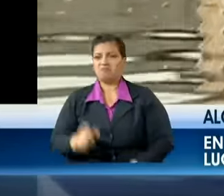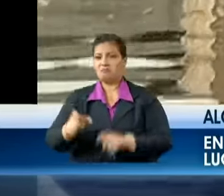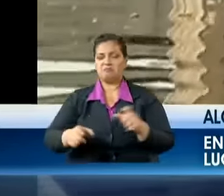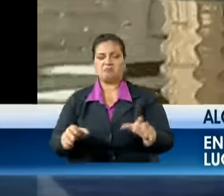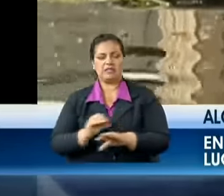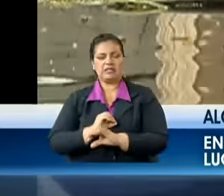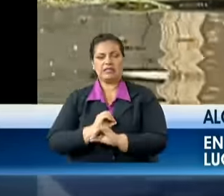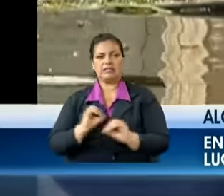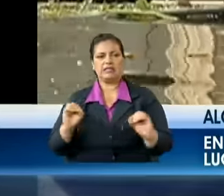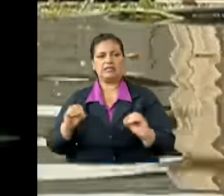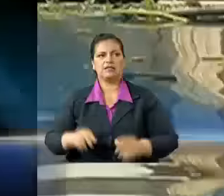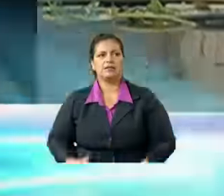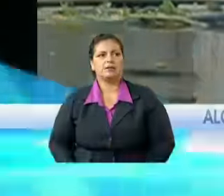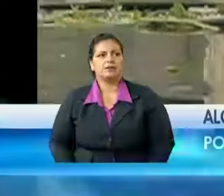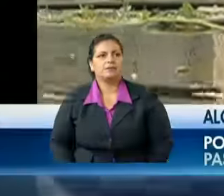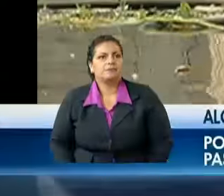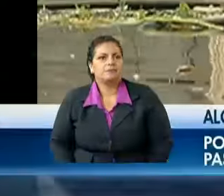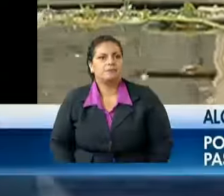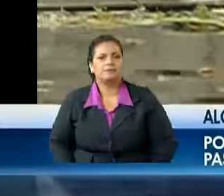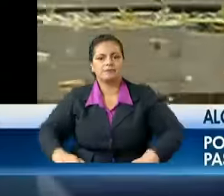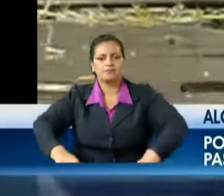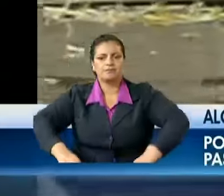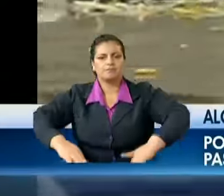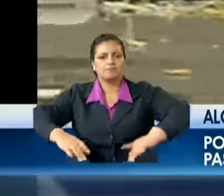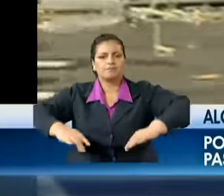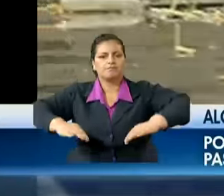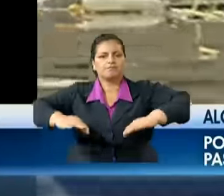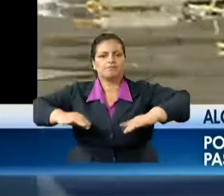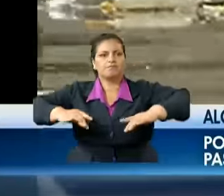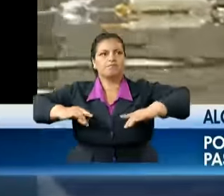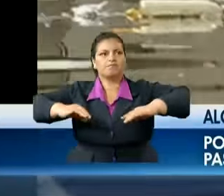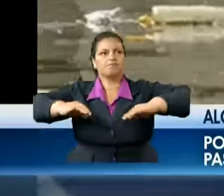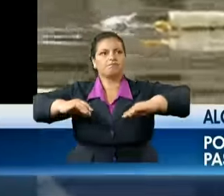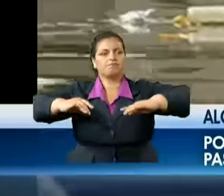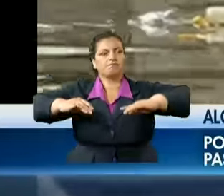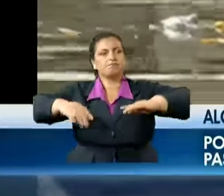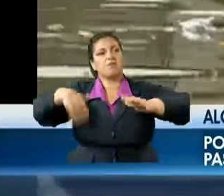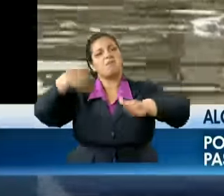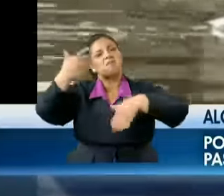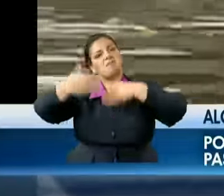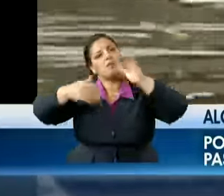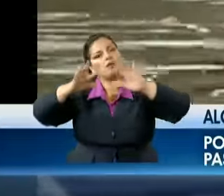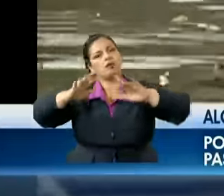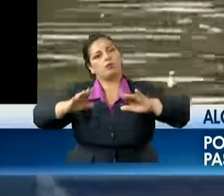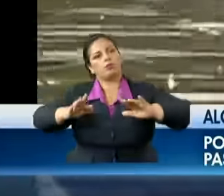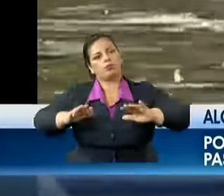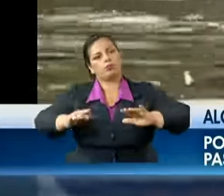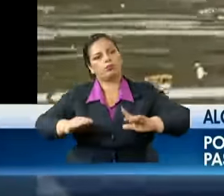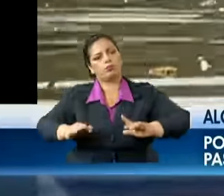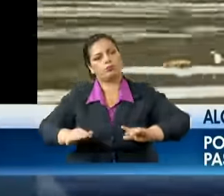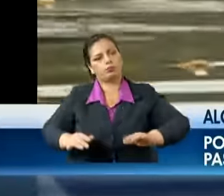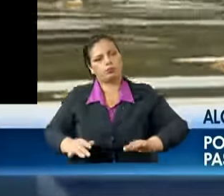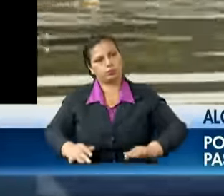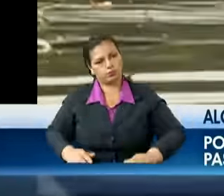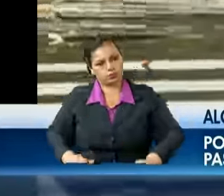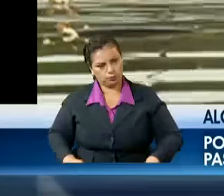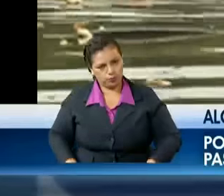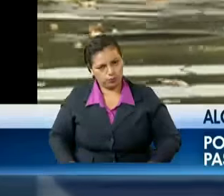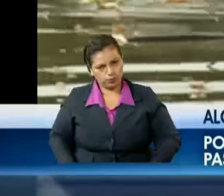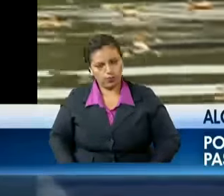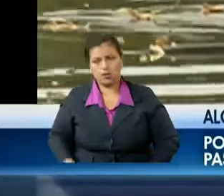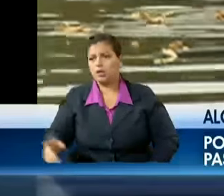aguas puedan volver a bajar y retornar hasta sus viviendas, porque al interior de ellas